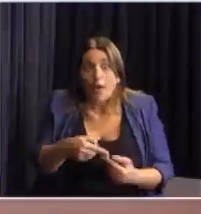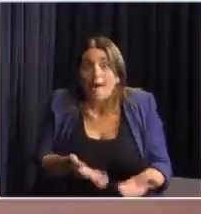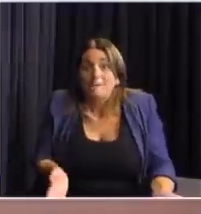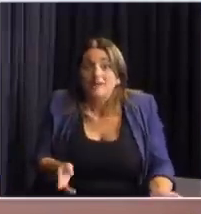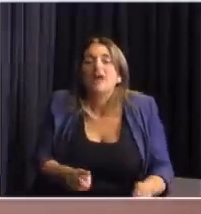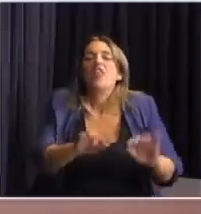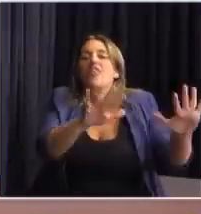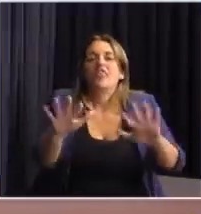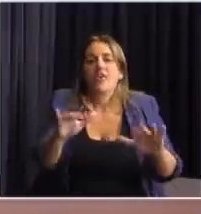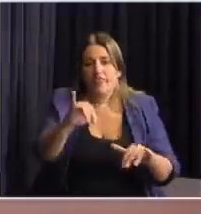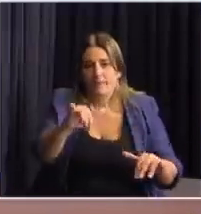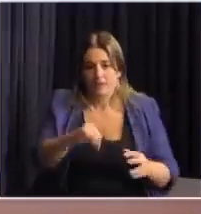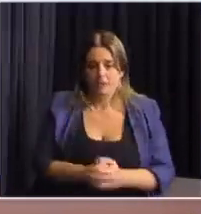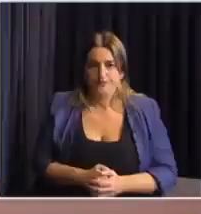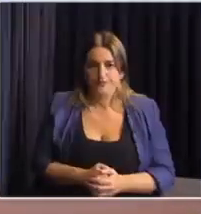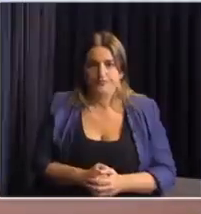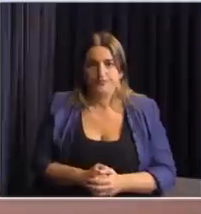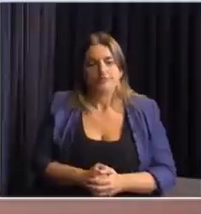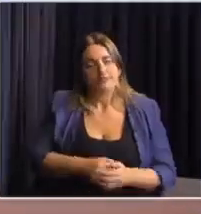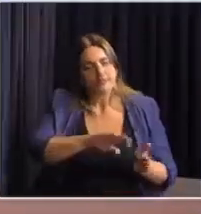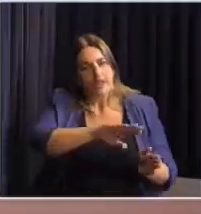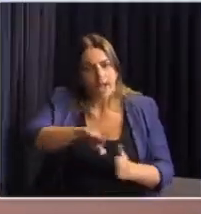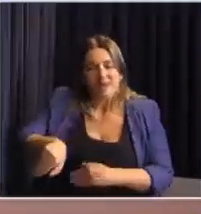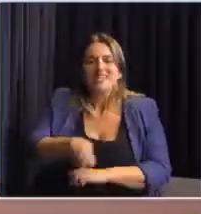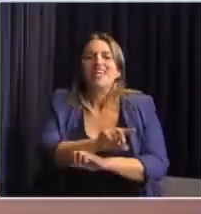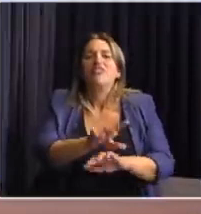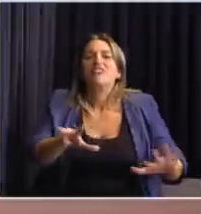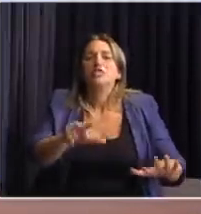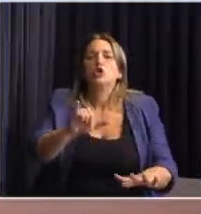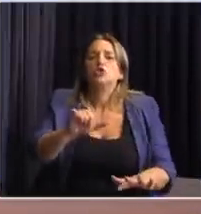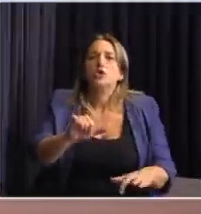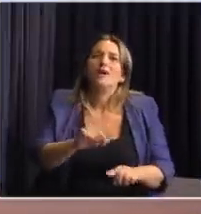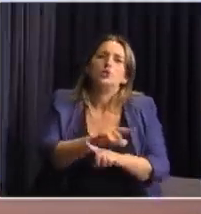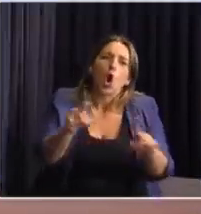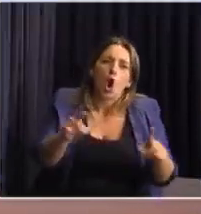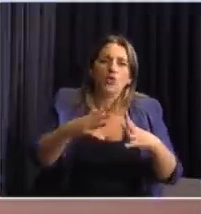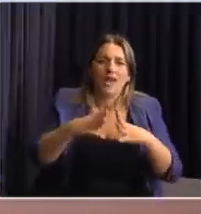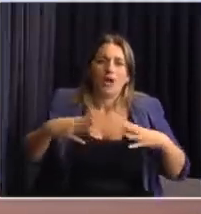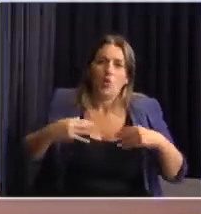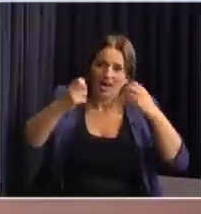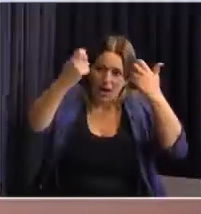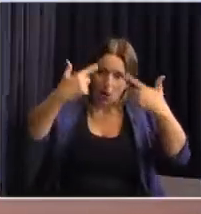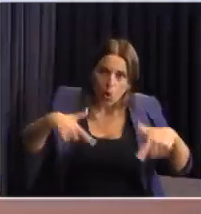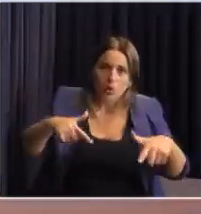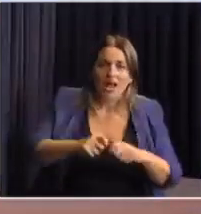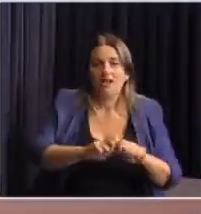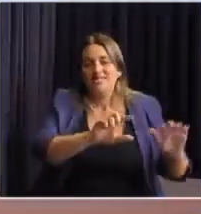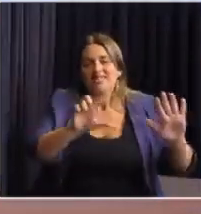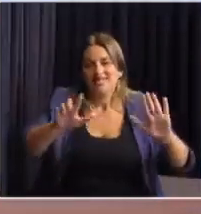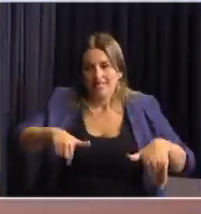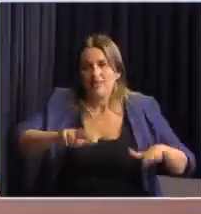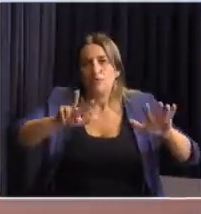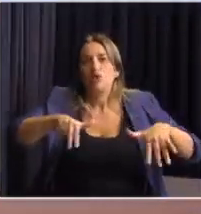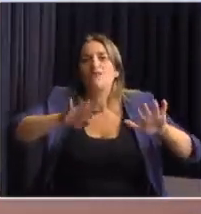Ahora sí, el 18 de mayo vamos a abrir todas las otras escuelas rurales, incluyendo las que tienen séptimo, octavo